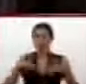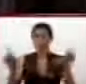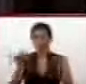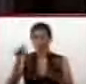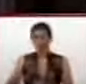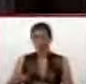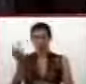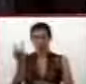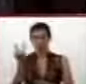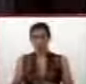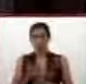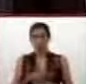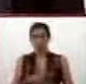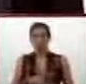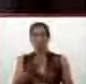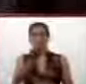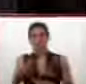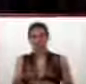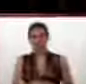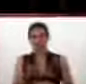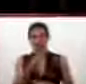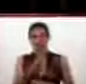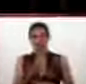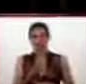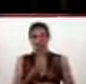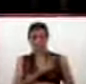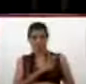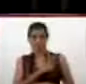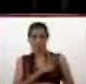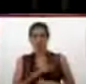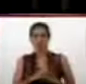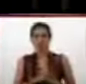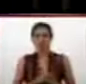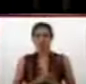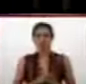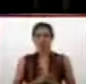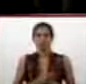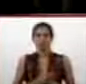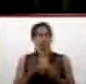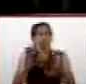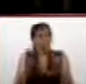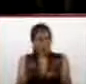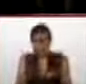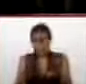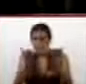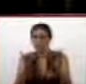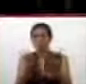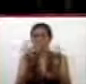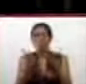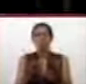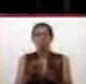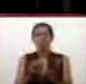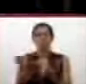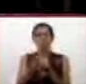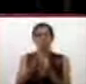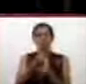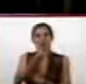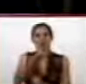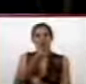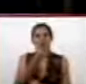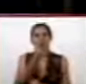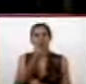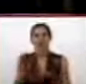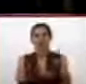Venezuela. También ratificó su política informativa basada en principios de equilibrio, objetividad e